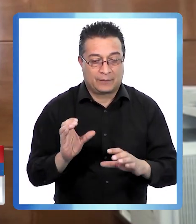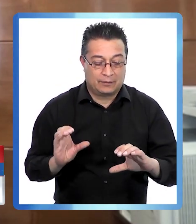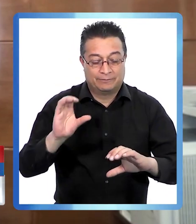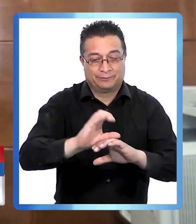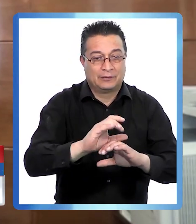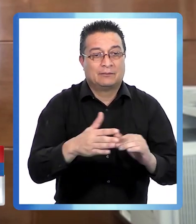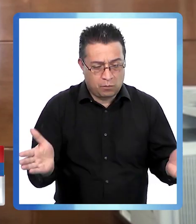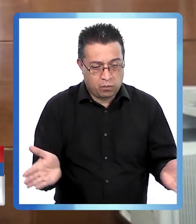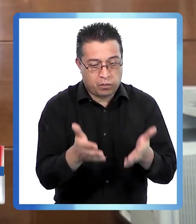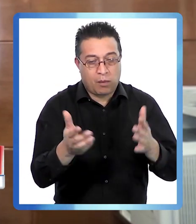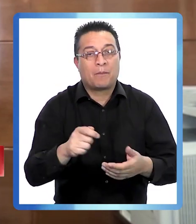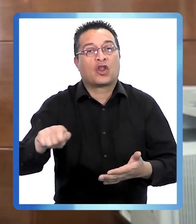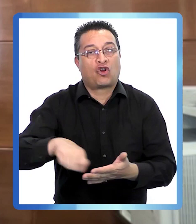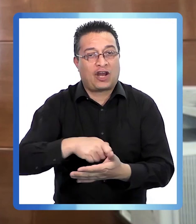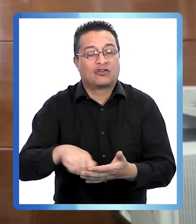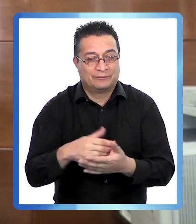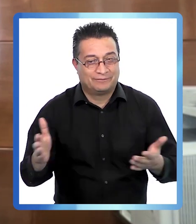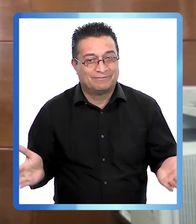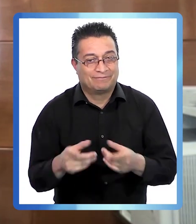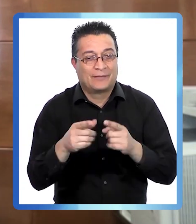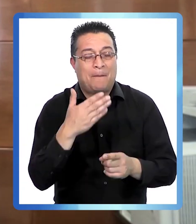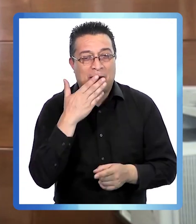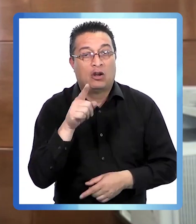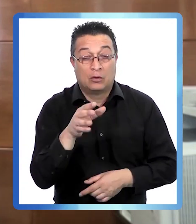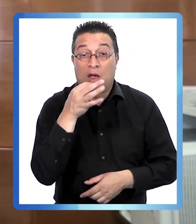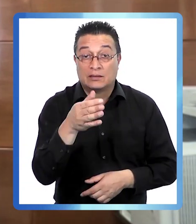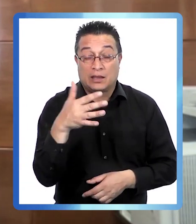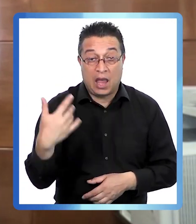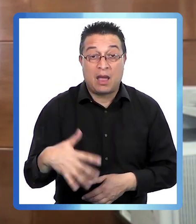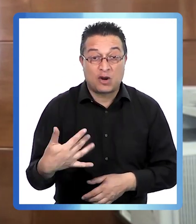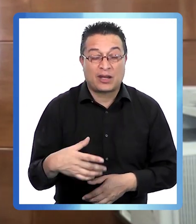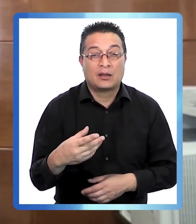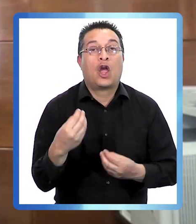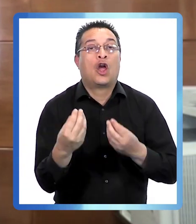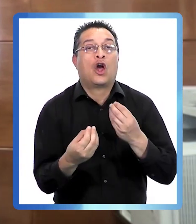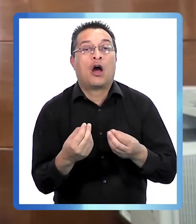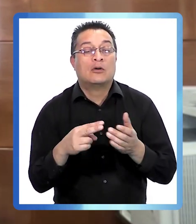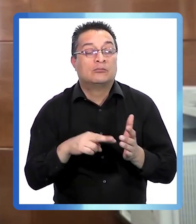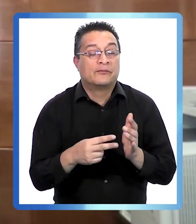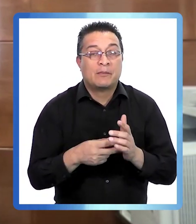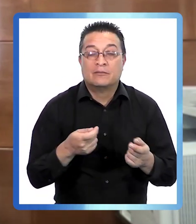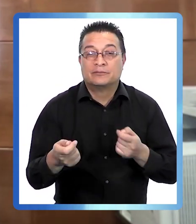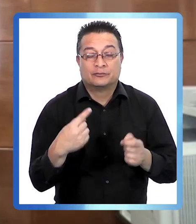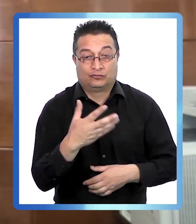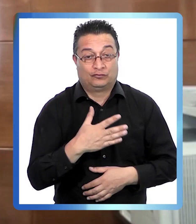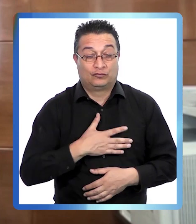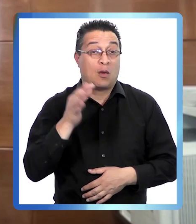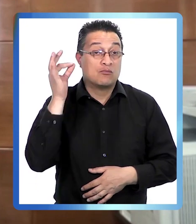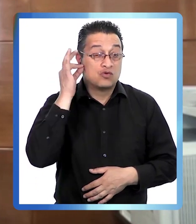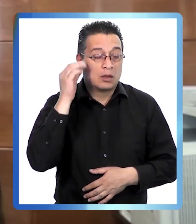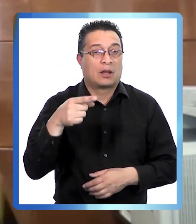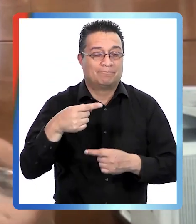subsidios lo que buscan es incentivar la contratación. Ahora, tú bien decías algo muy importante antes, ¿no? Cómo la crisis también a nosotras en particular,